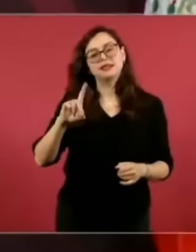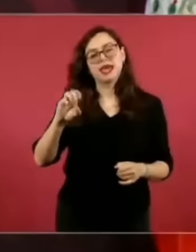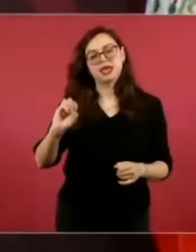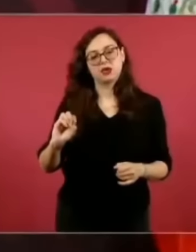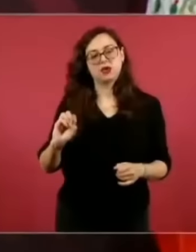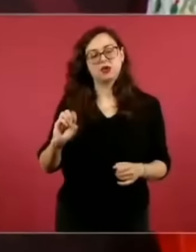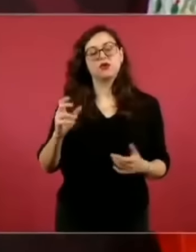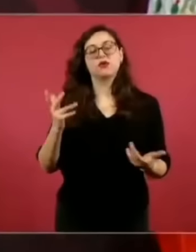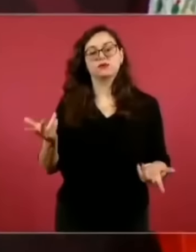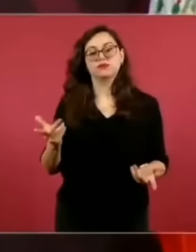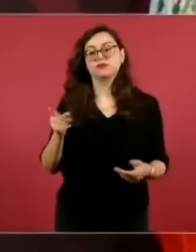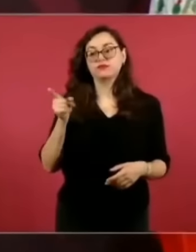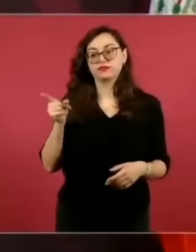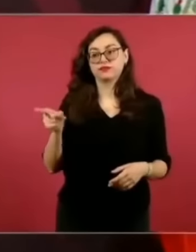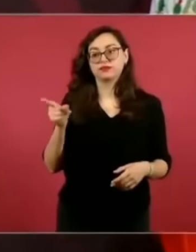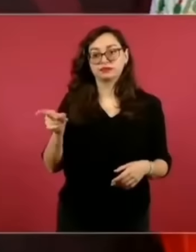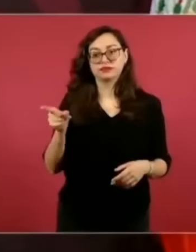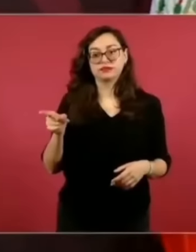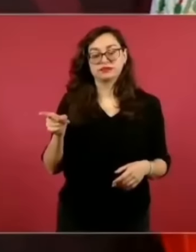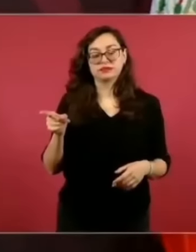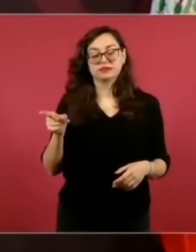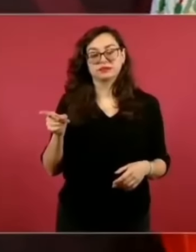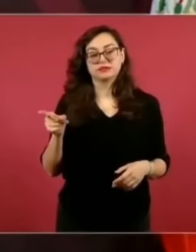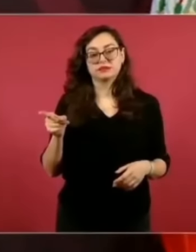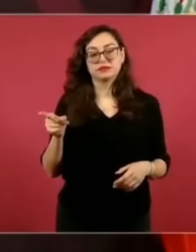provocado de sus adversarios